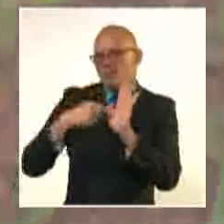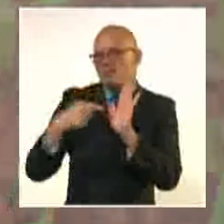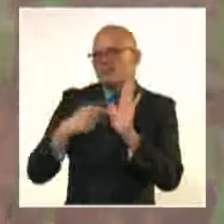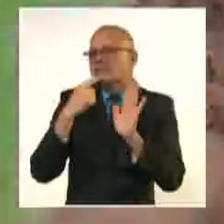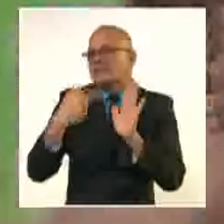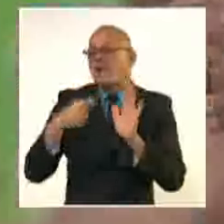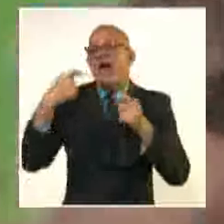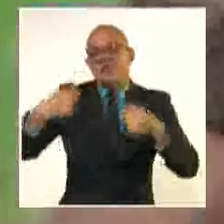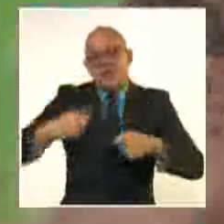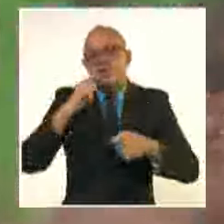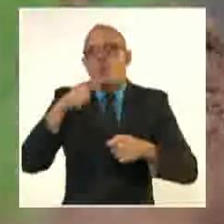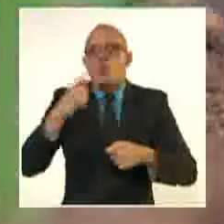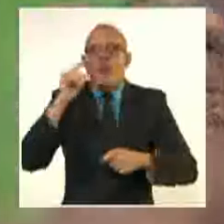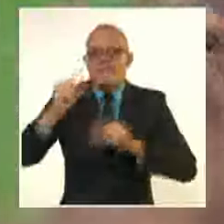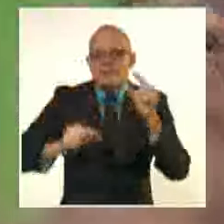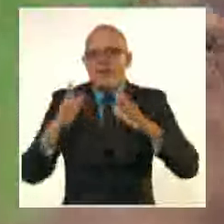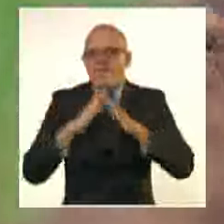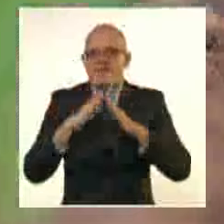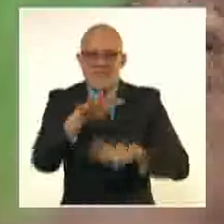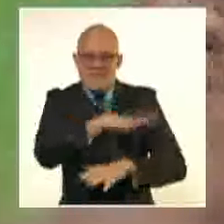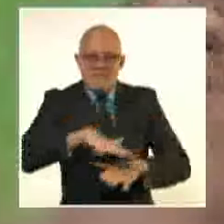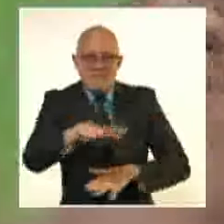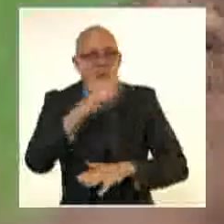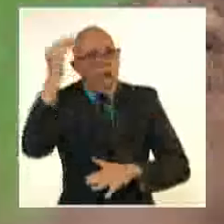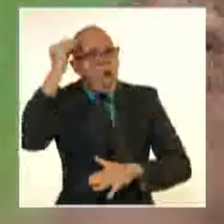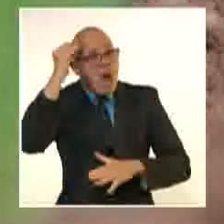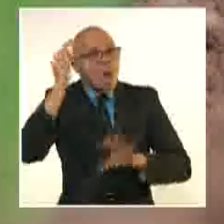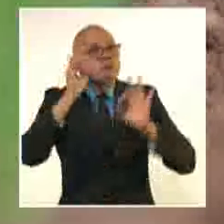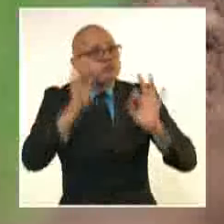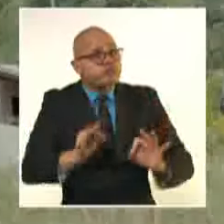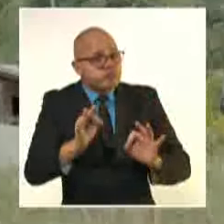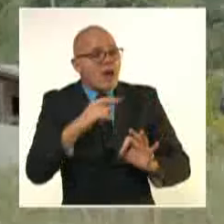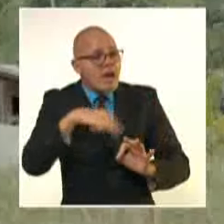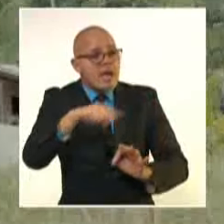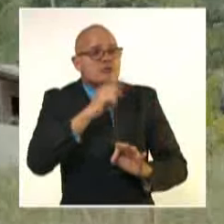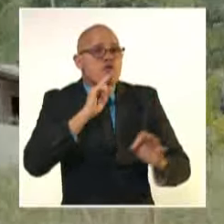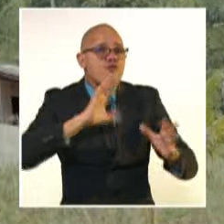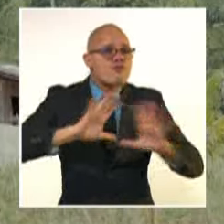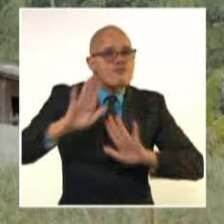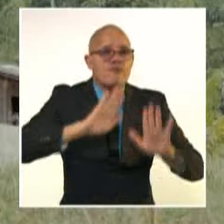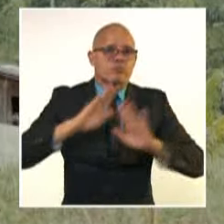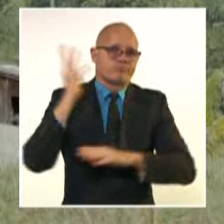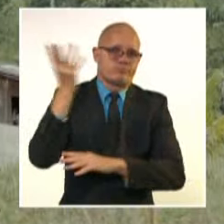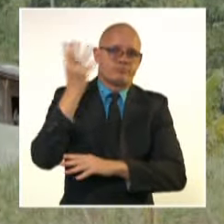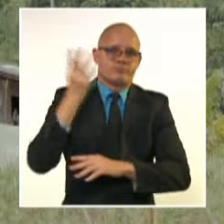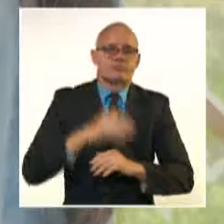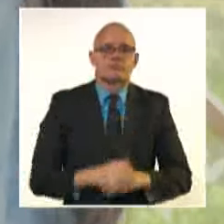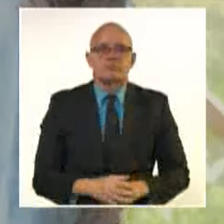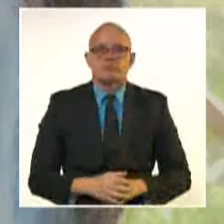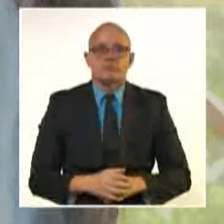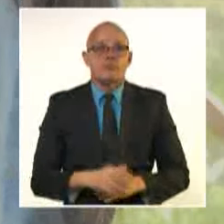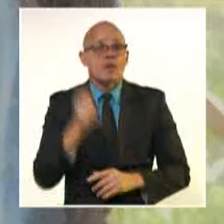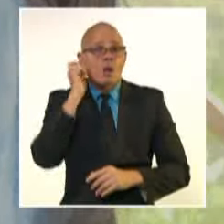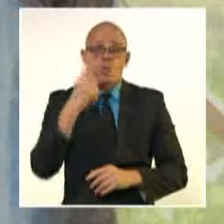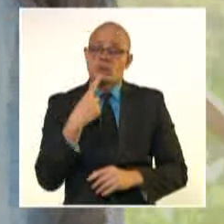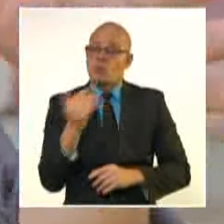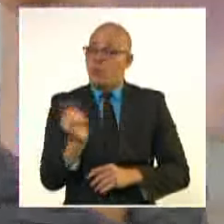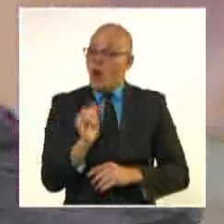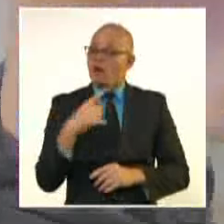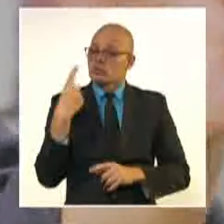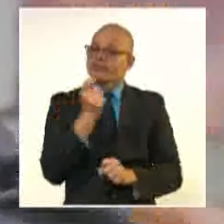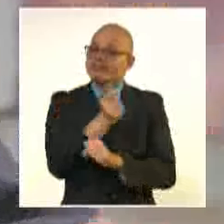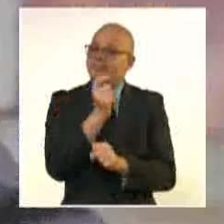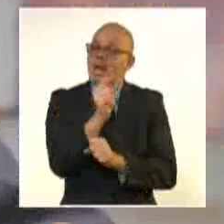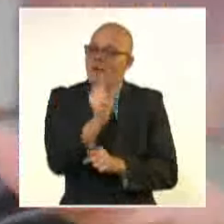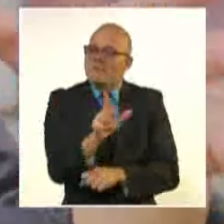de situar a las personas en el centro de la acción climática. Tiene que haber una sinergia y eso se traduce